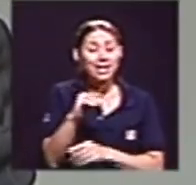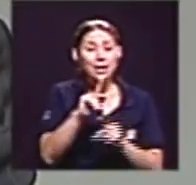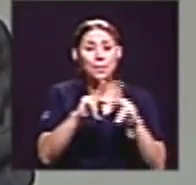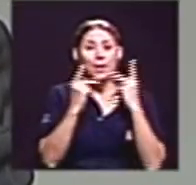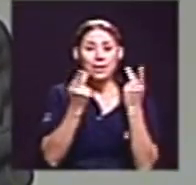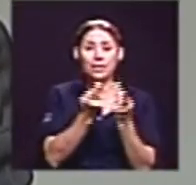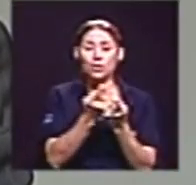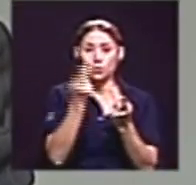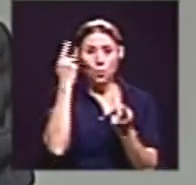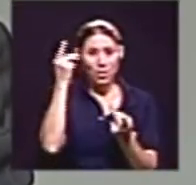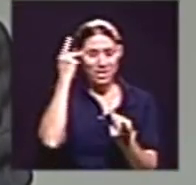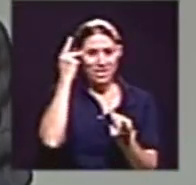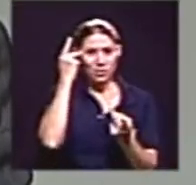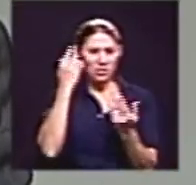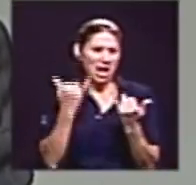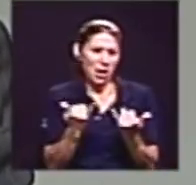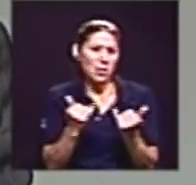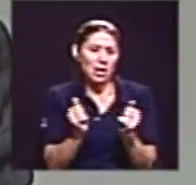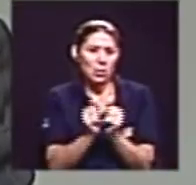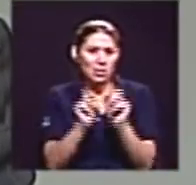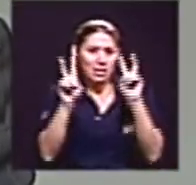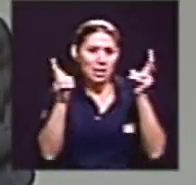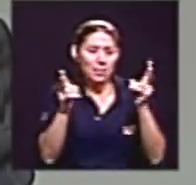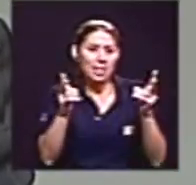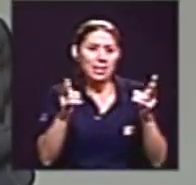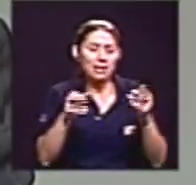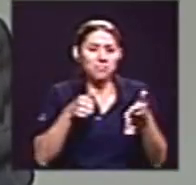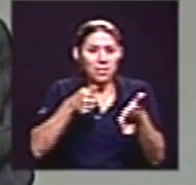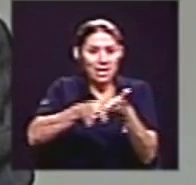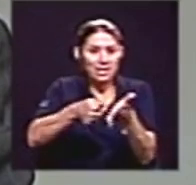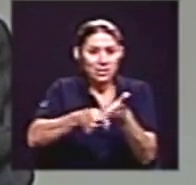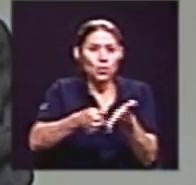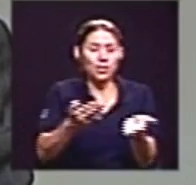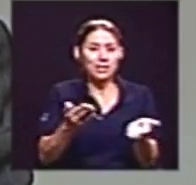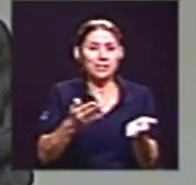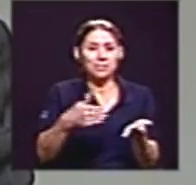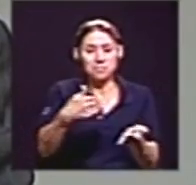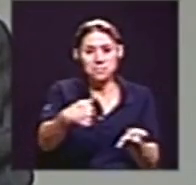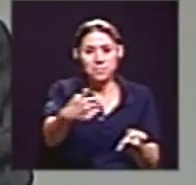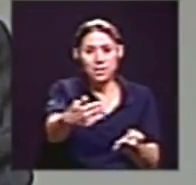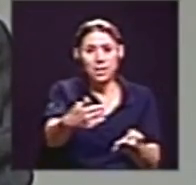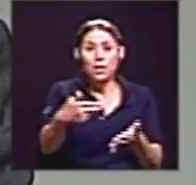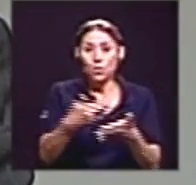de cara ahora a las nuevas elecciones y los nuevos grupos que salgan electos,